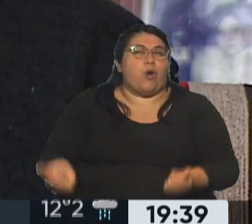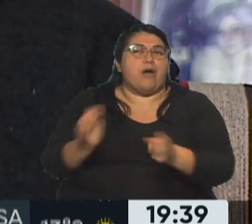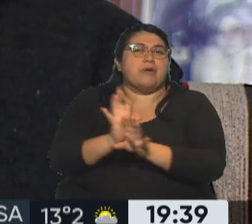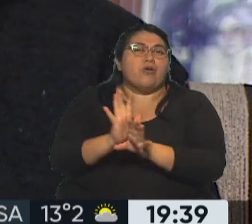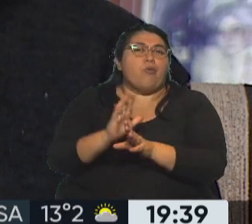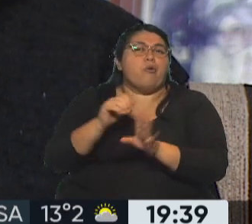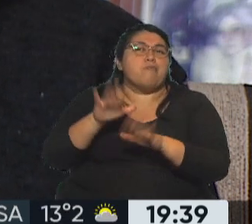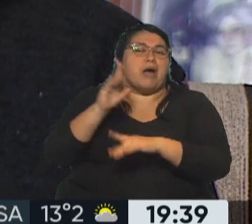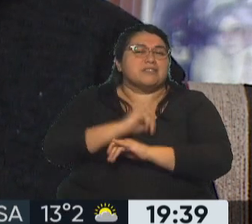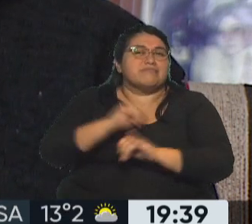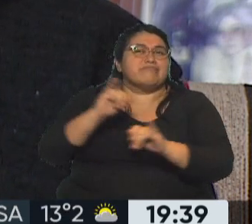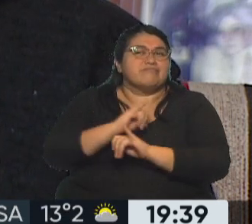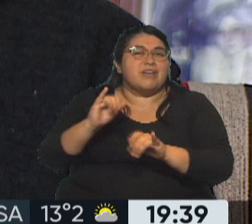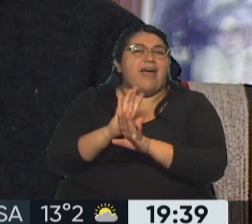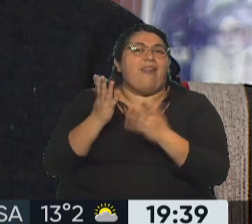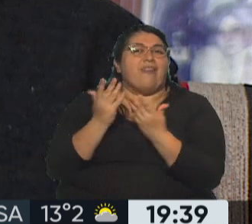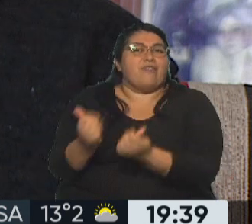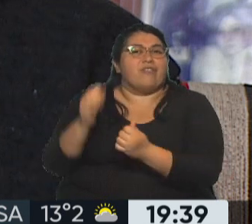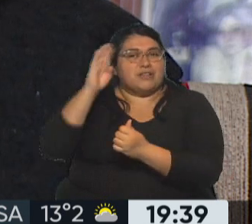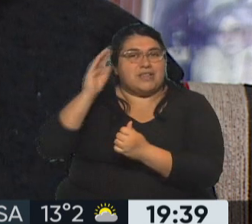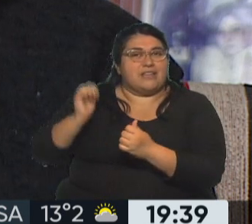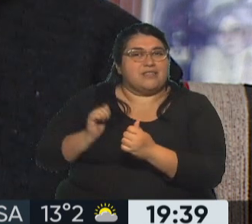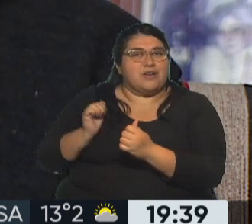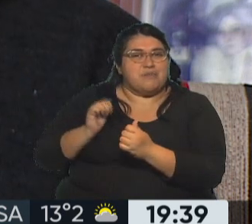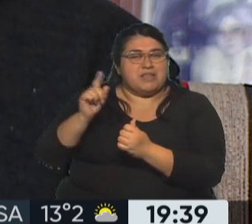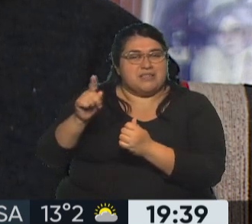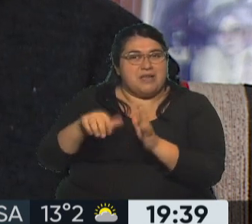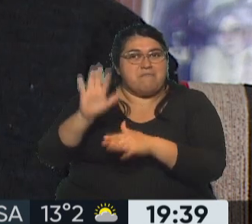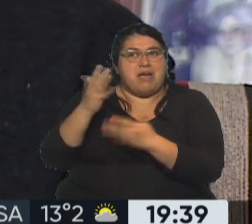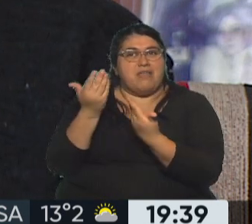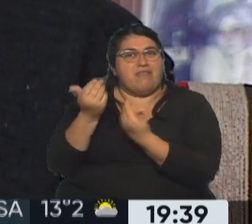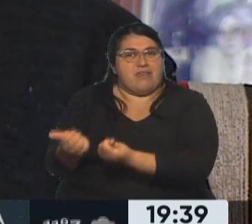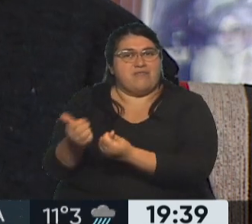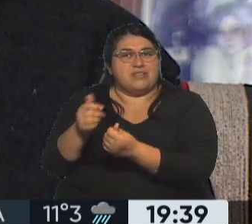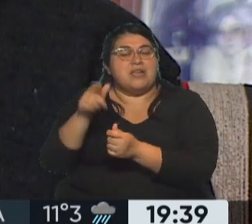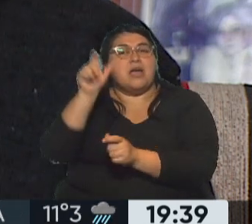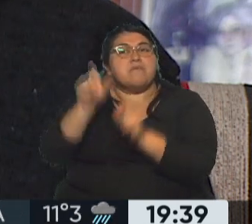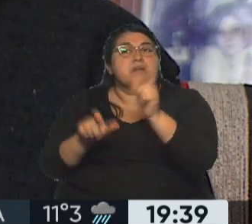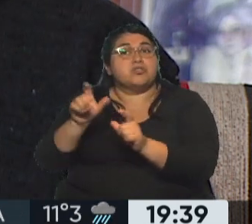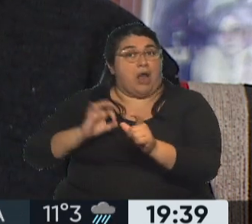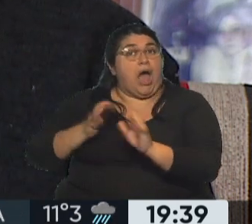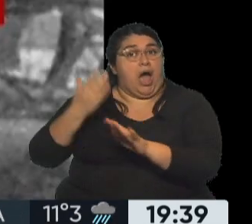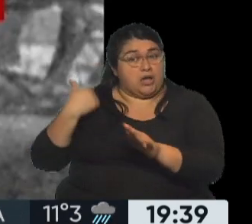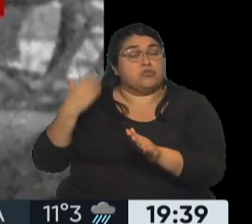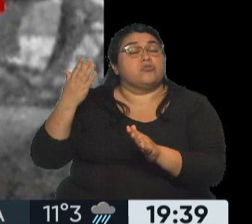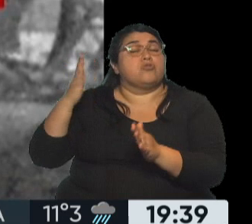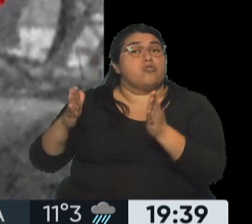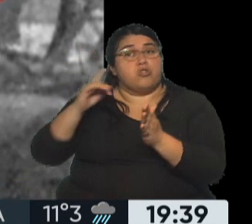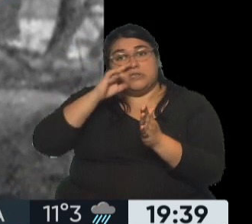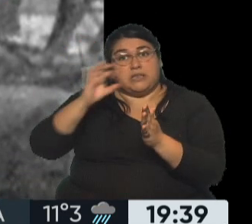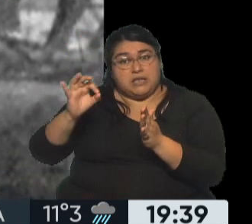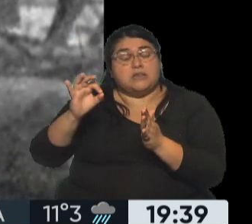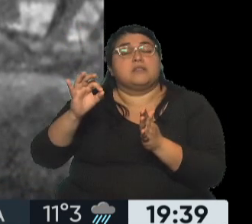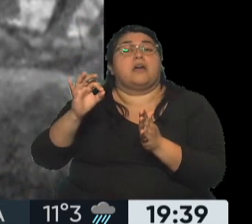el disfraz de rendir homenaje a Víctimas de los años 70 lo que